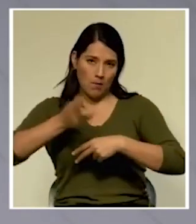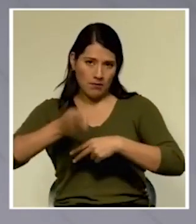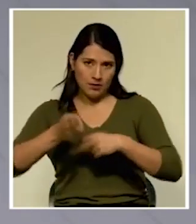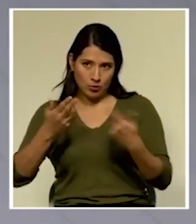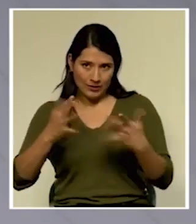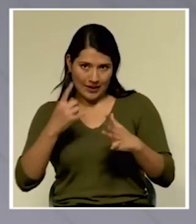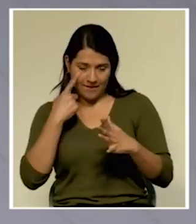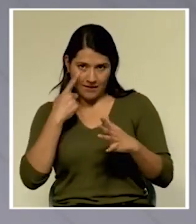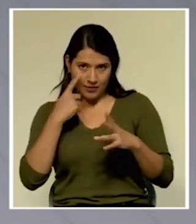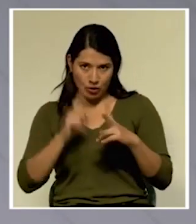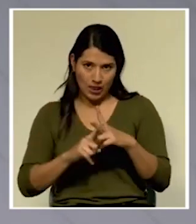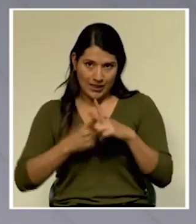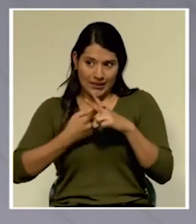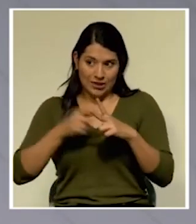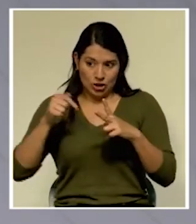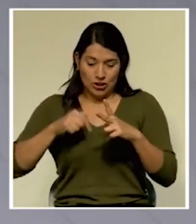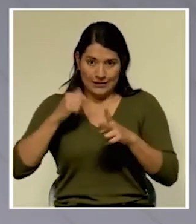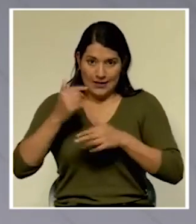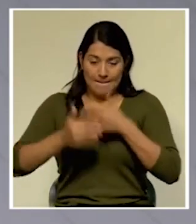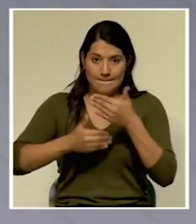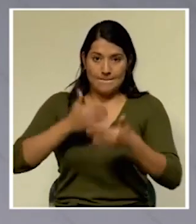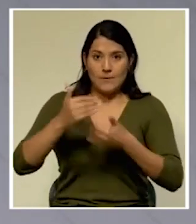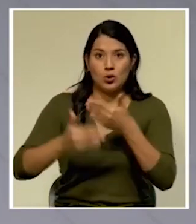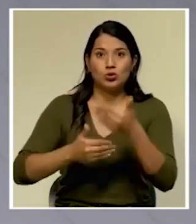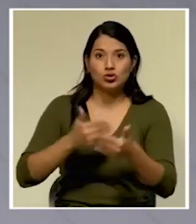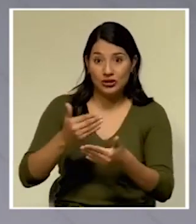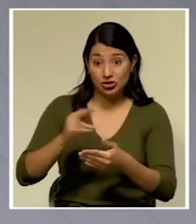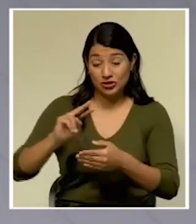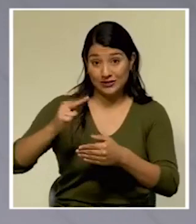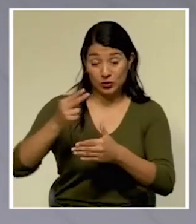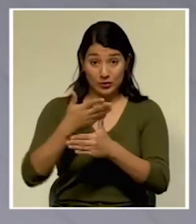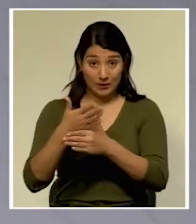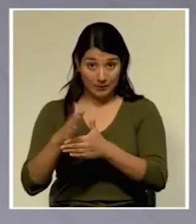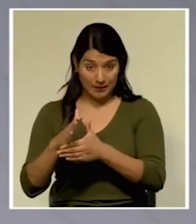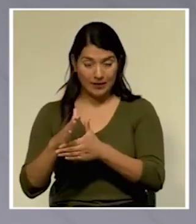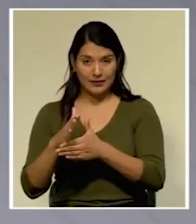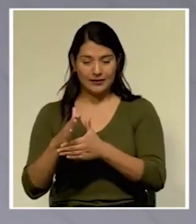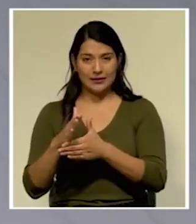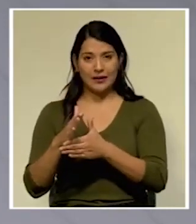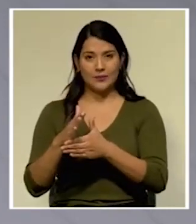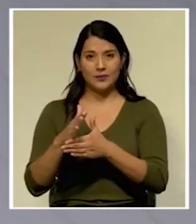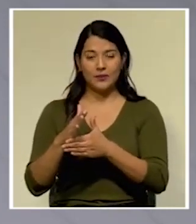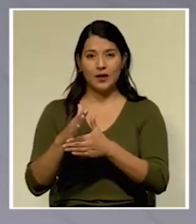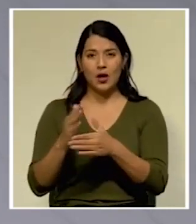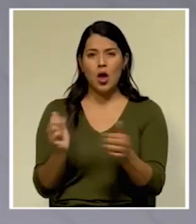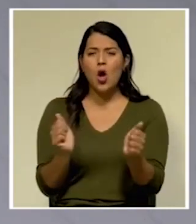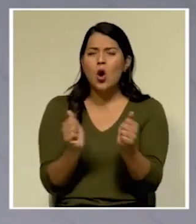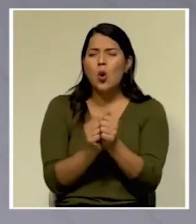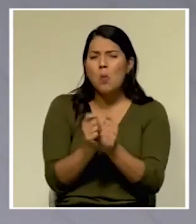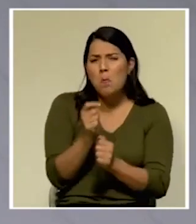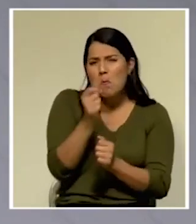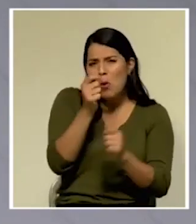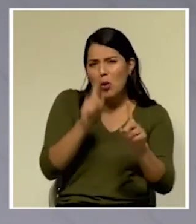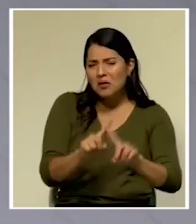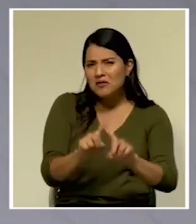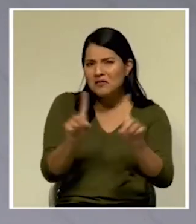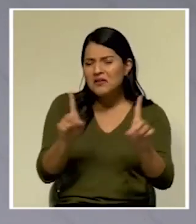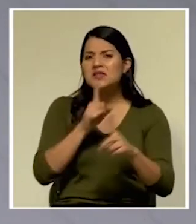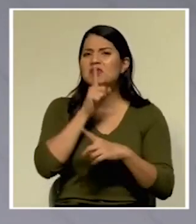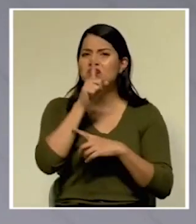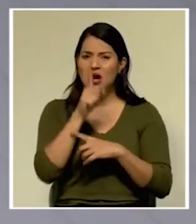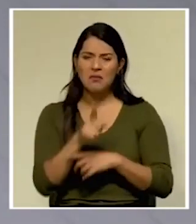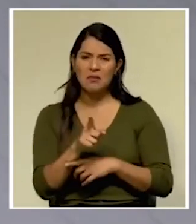al inicio de esta campaña electoral en esta segunda etapa, con muy pocas diferencias en realidad en